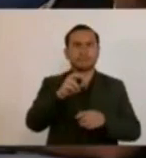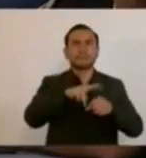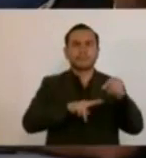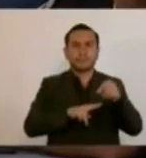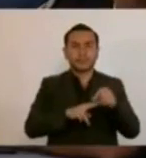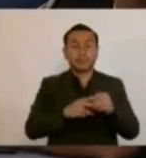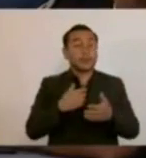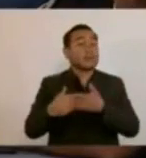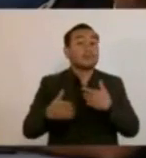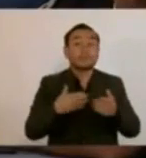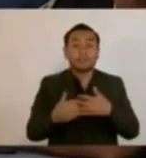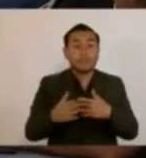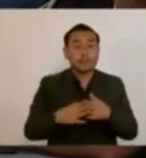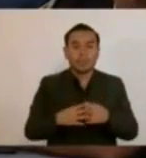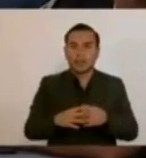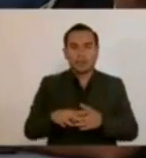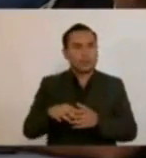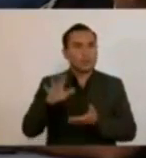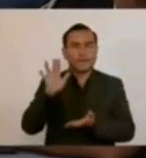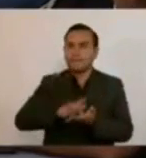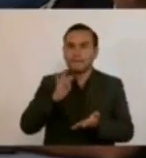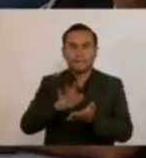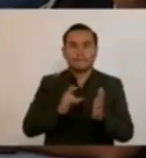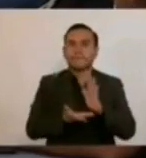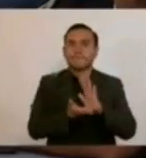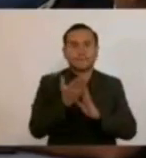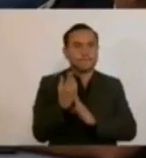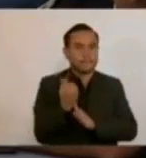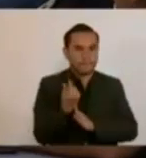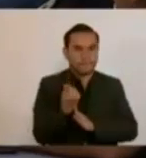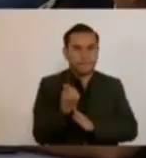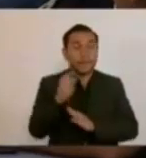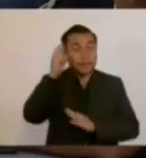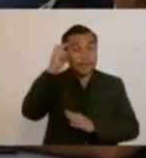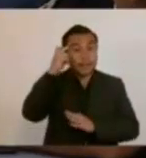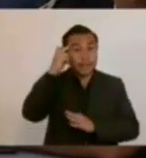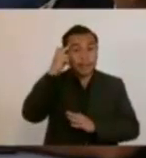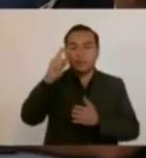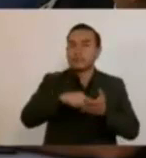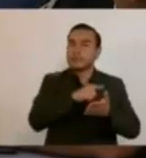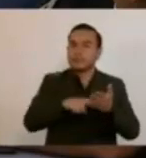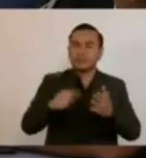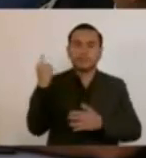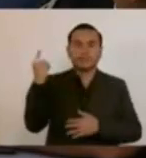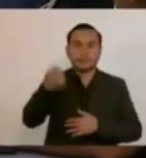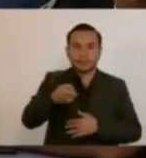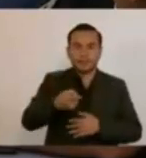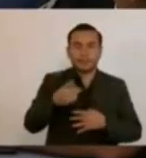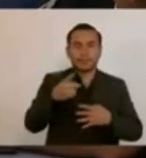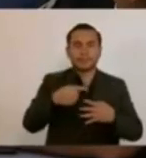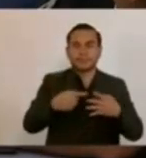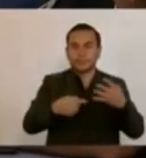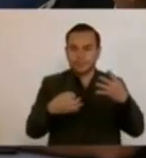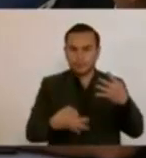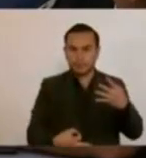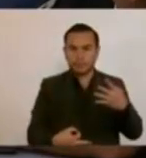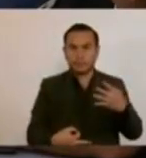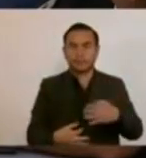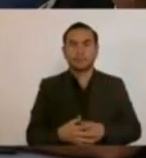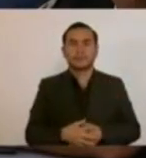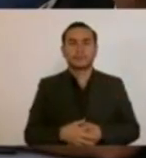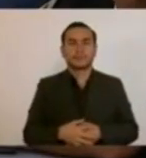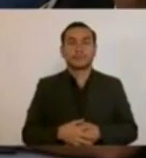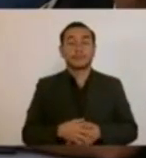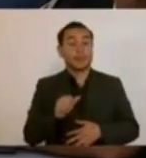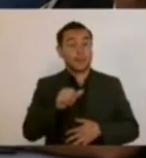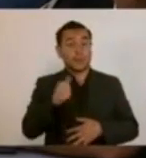quiera comprar, pero no por el abuso de precios ni por el acaparamiento. Eso es un delito y será sancionado como tal.